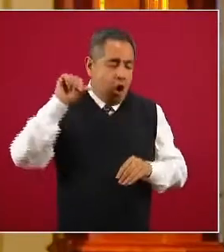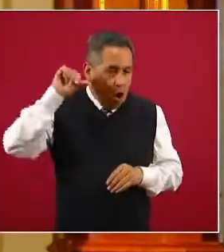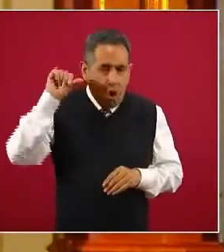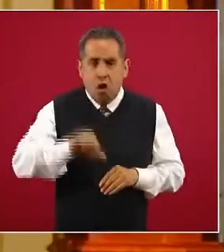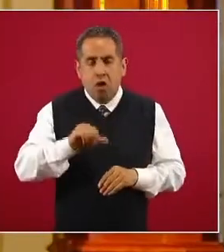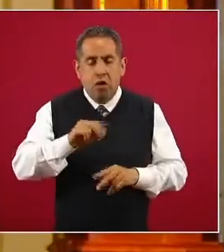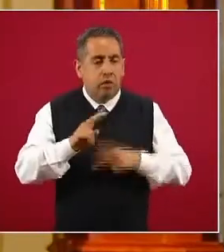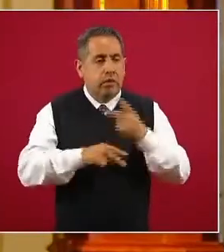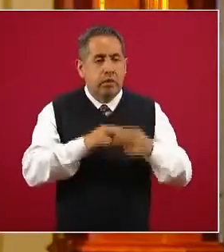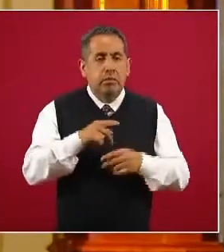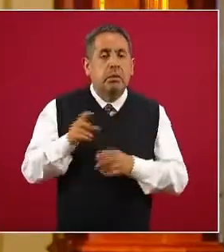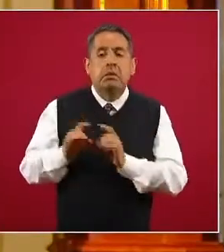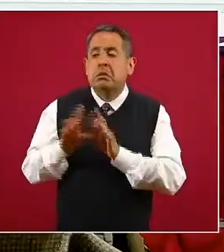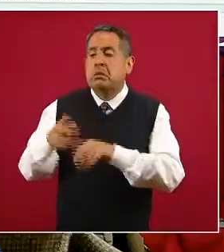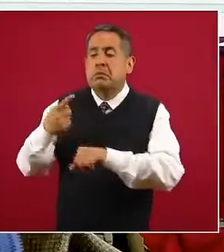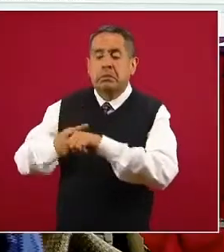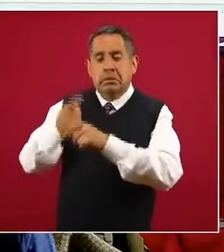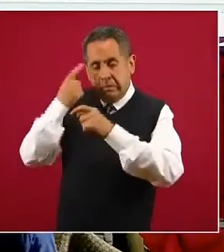otras enfermedades